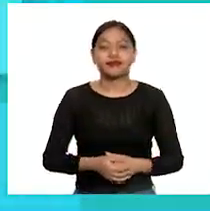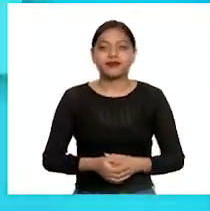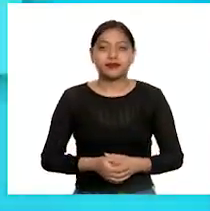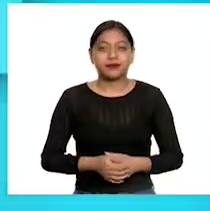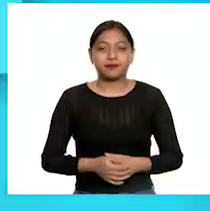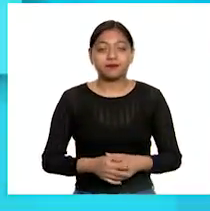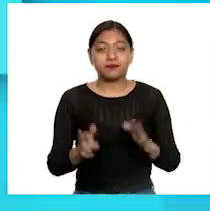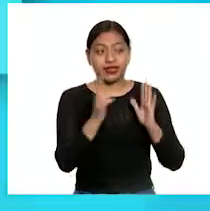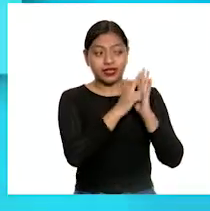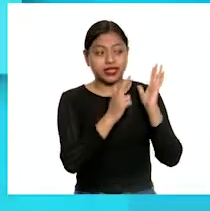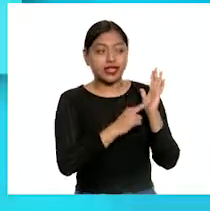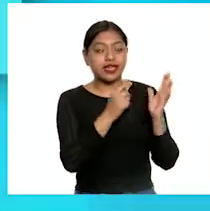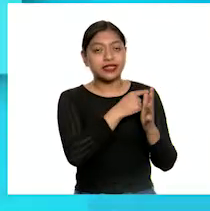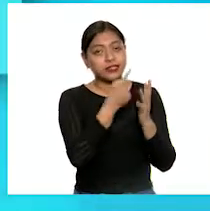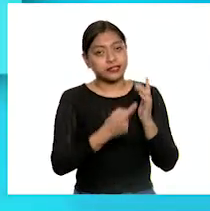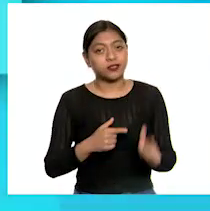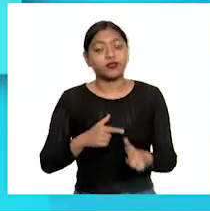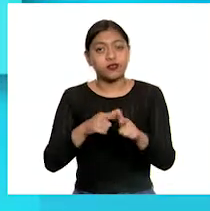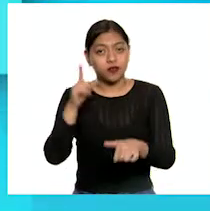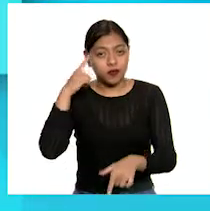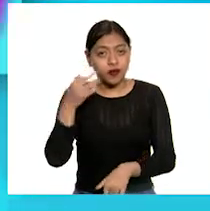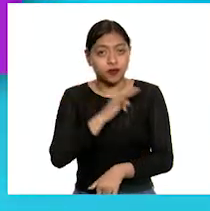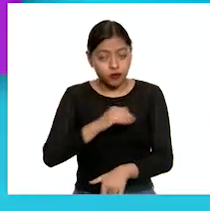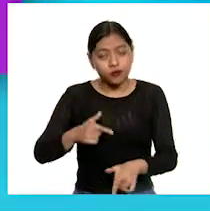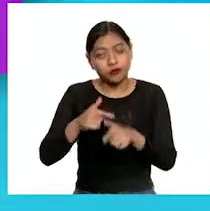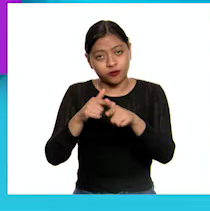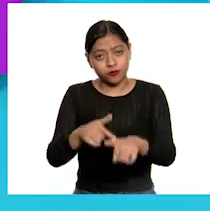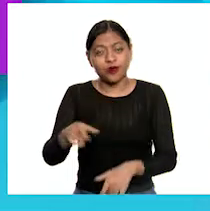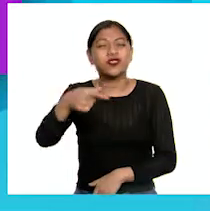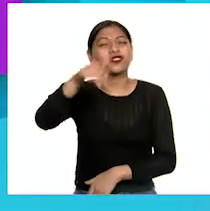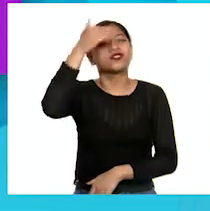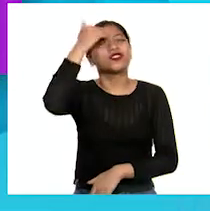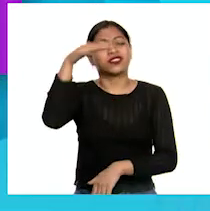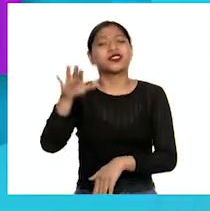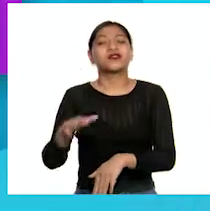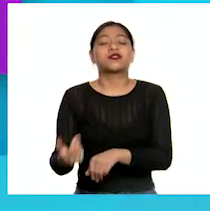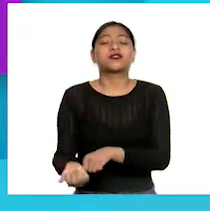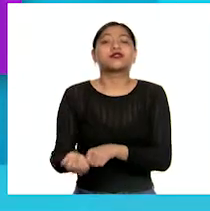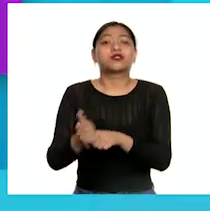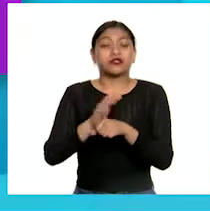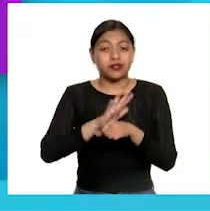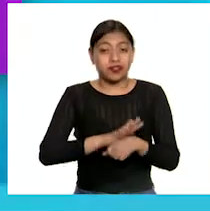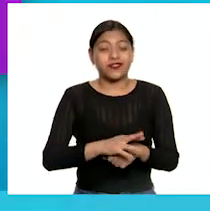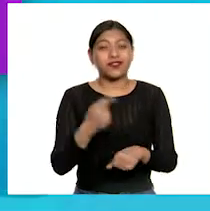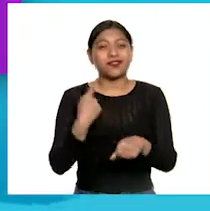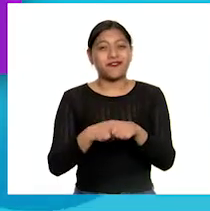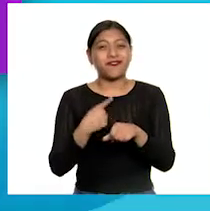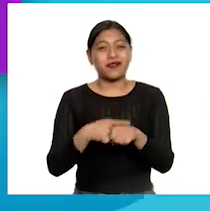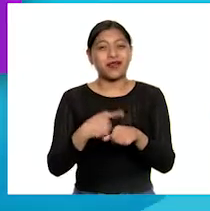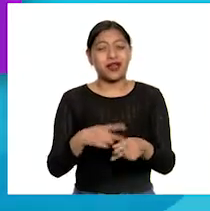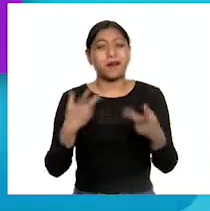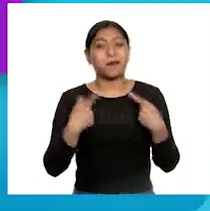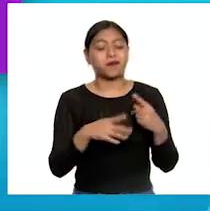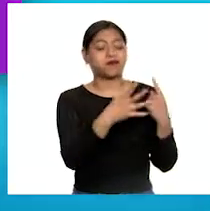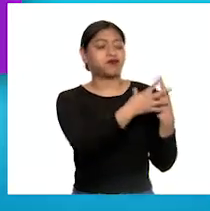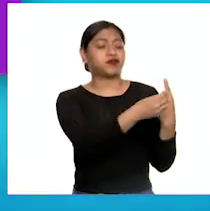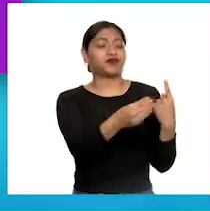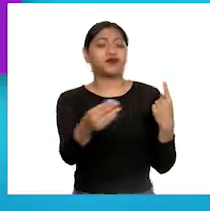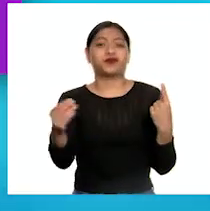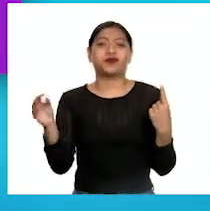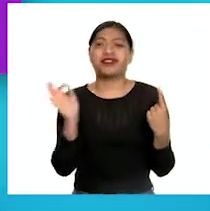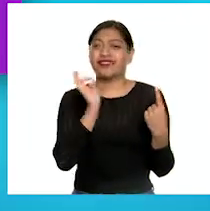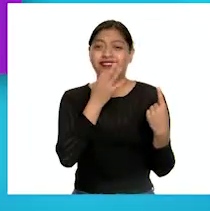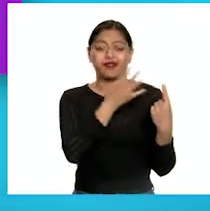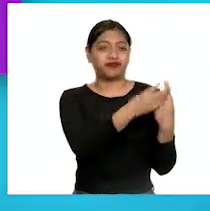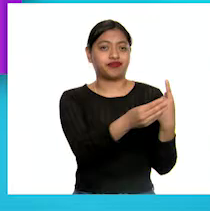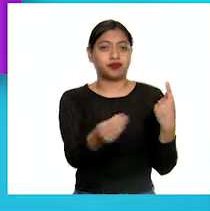Buenas prácticas para seguir adelante. Como todos sabemos, la COVID-19 es una enfermedad que se contagia muy fácilmente entre las